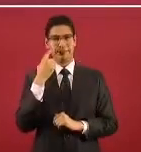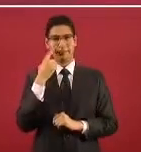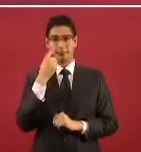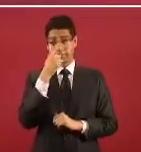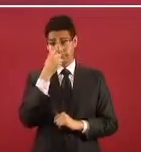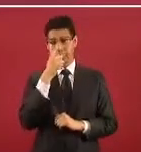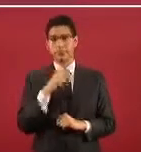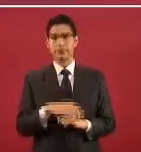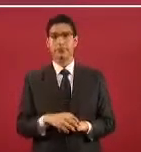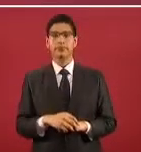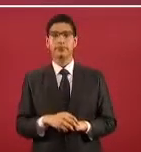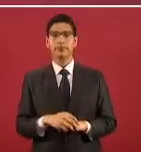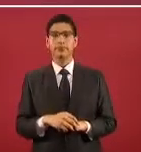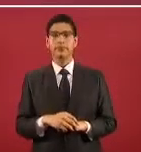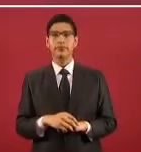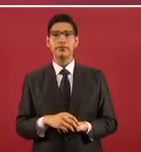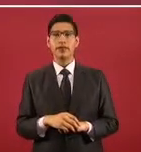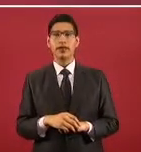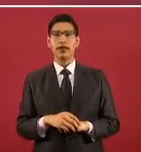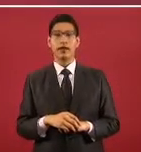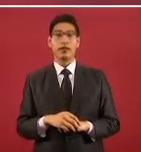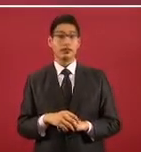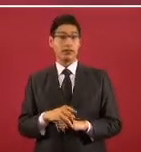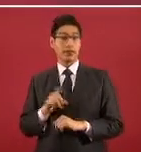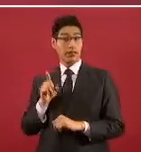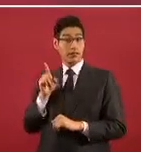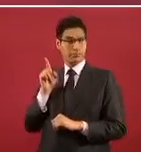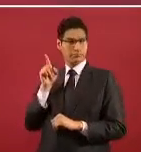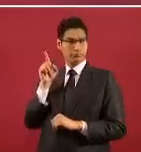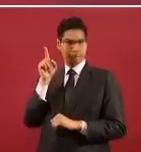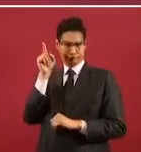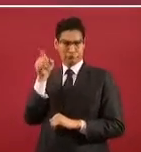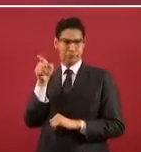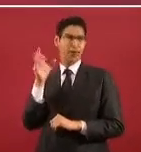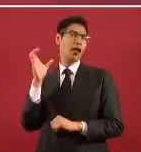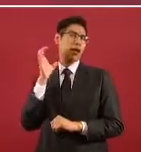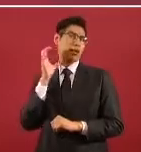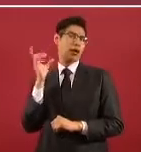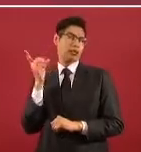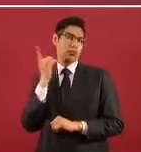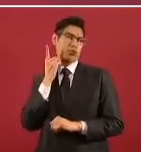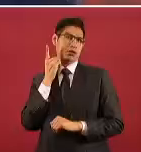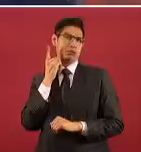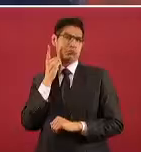ya se aprobó en la Cámara de Diputados, votaron en contra los